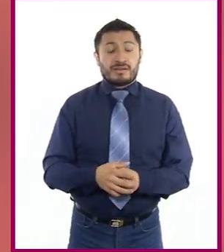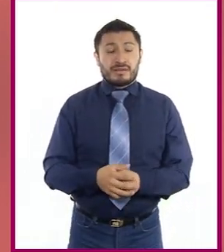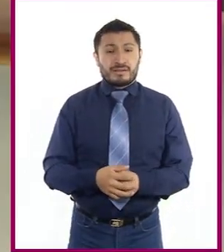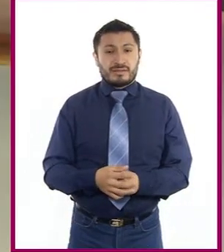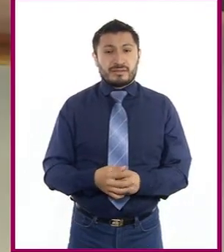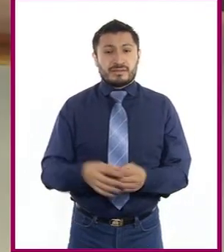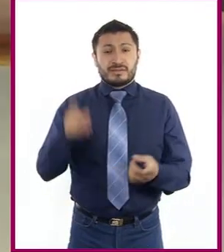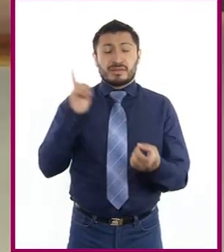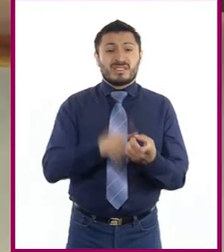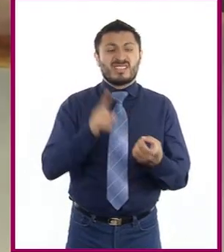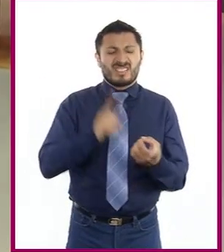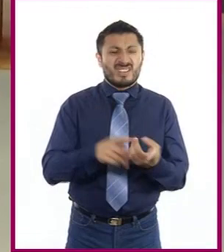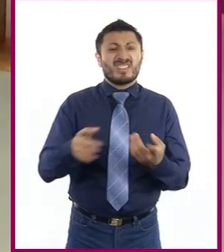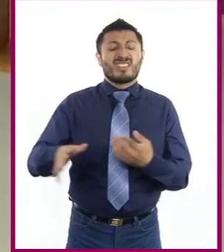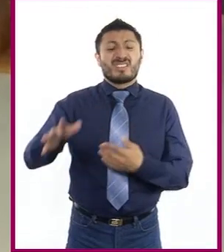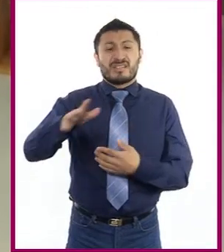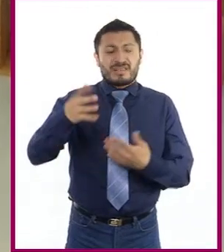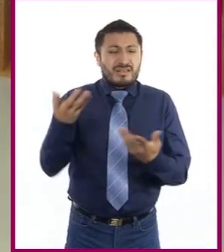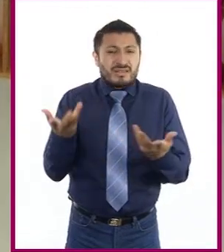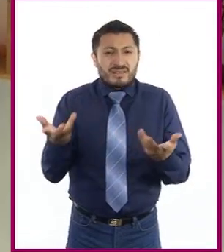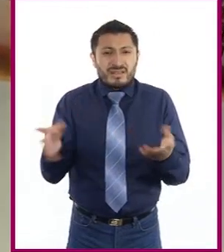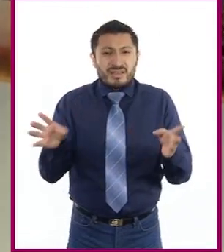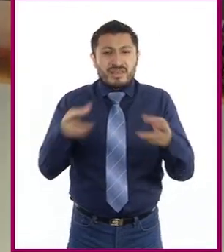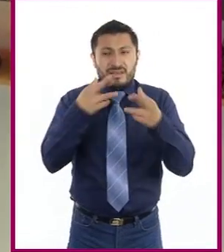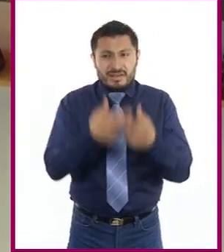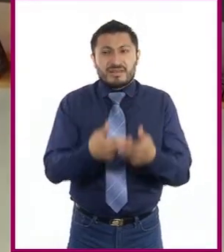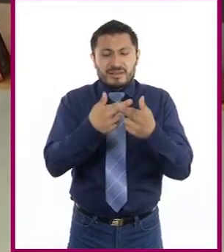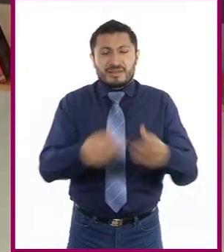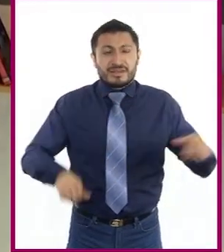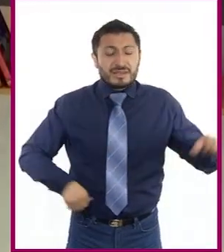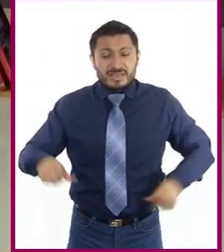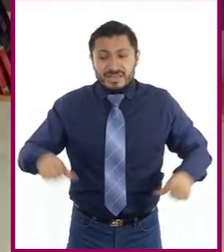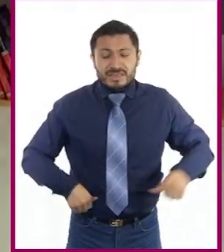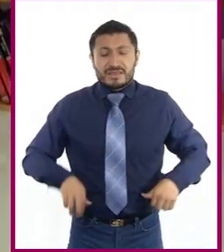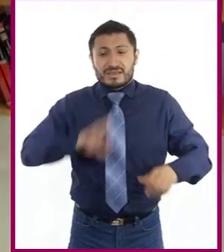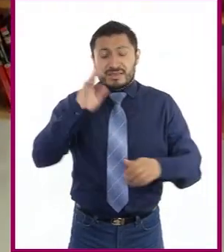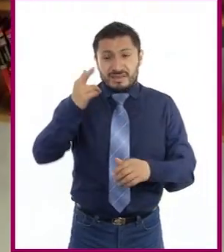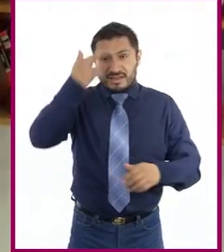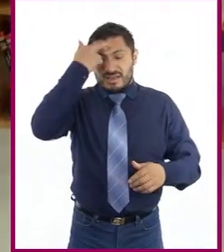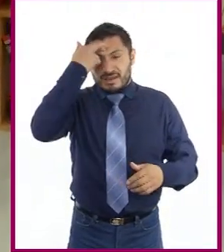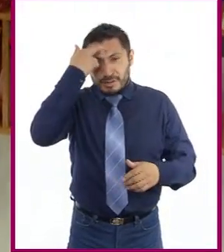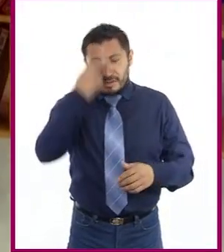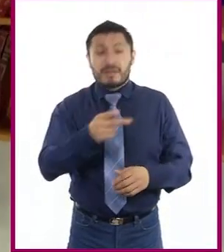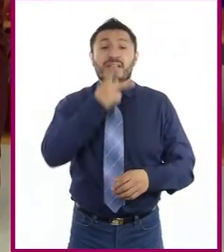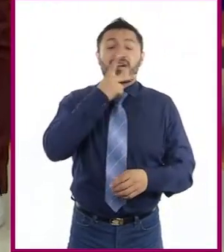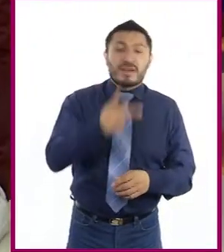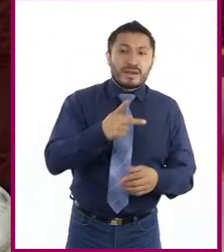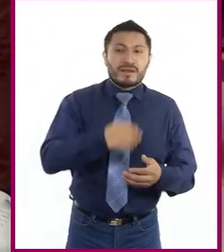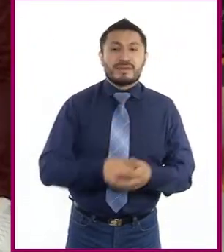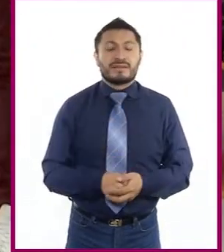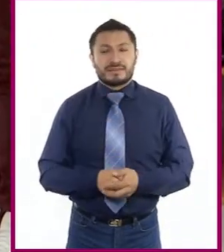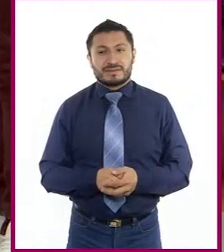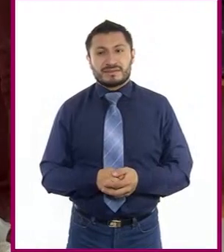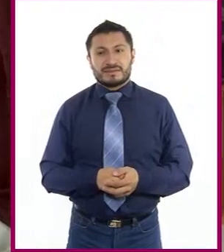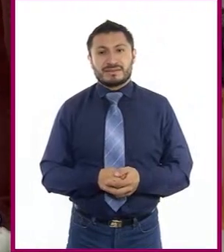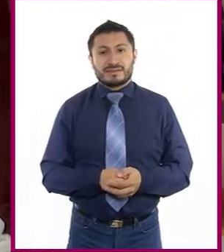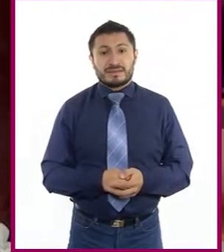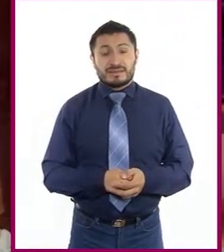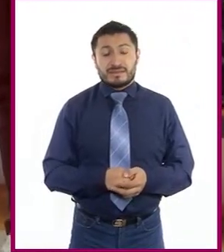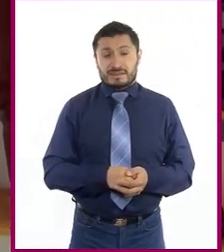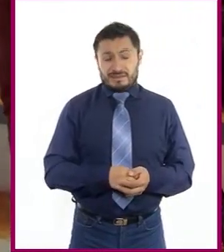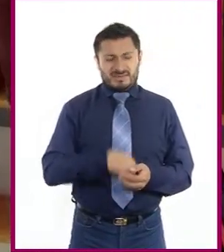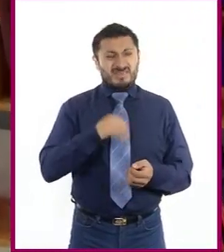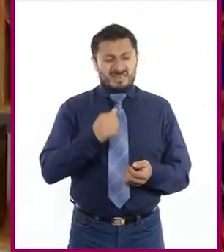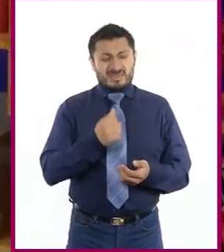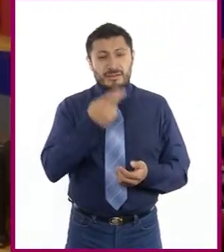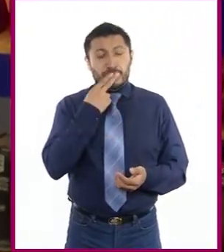¿Dónde quedan todas nuestras acciones, nuestros recuerdos, nuestras palabras? ¿Sirve de